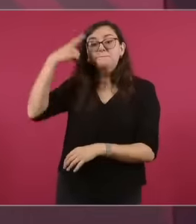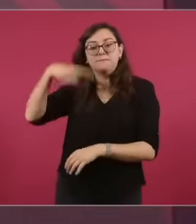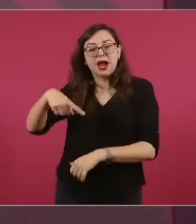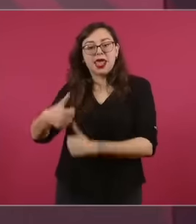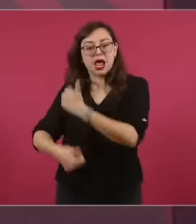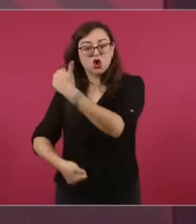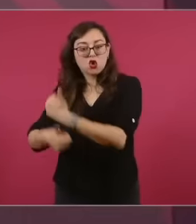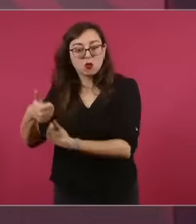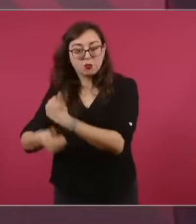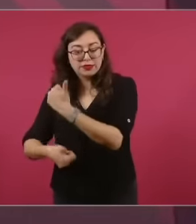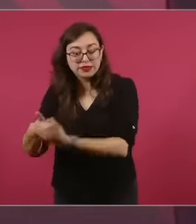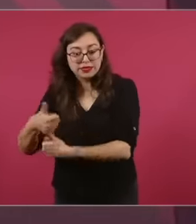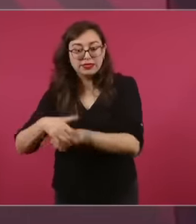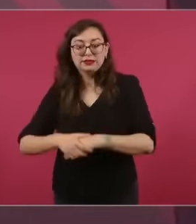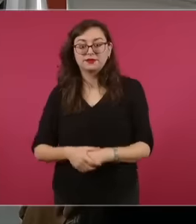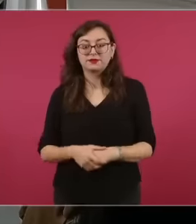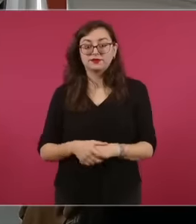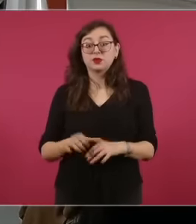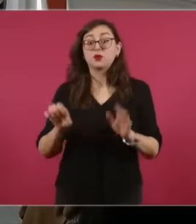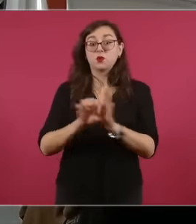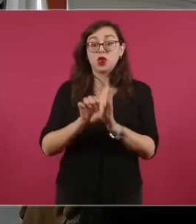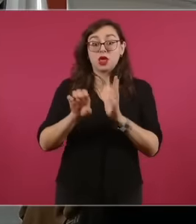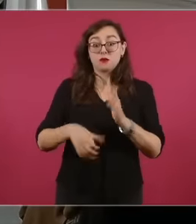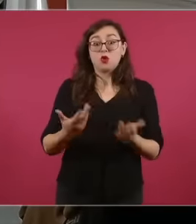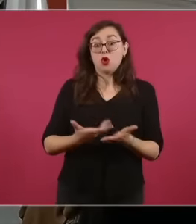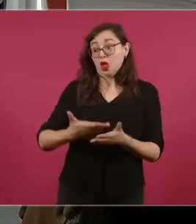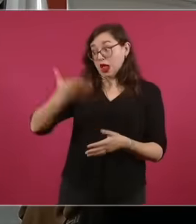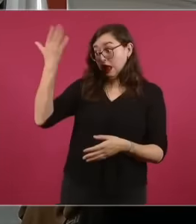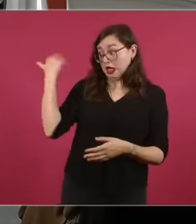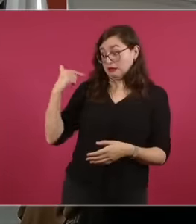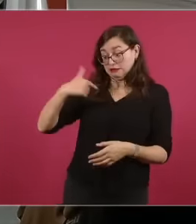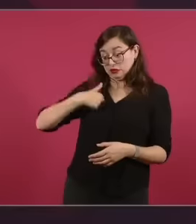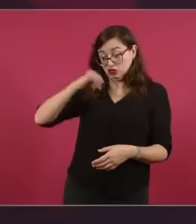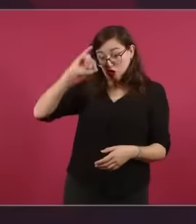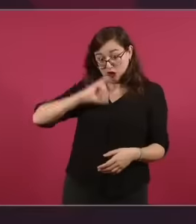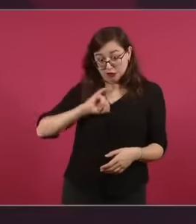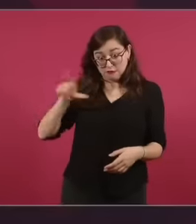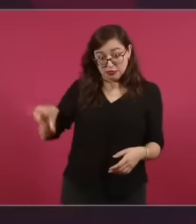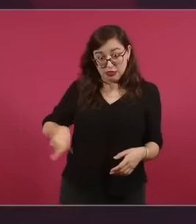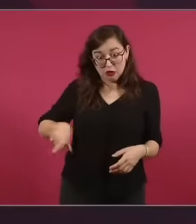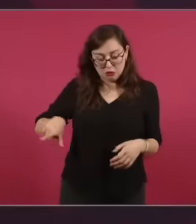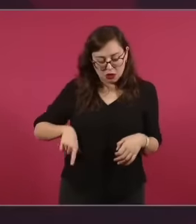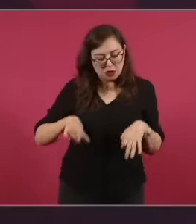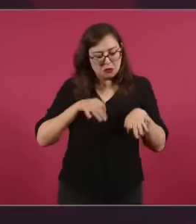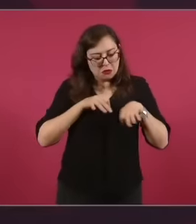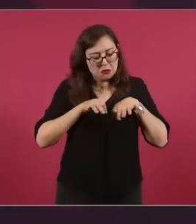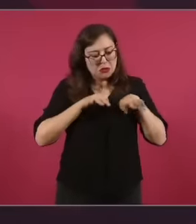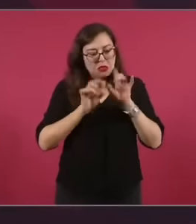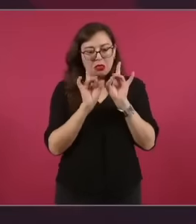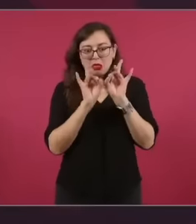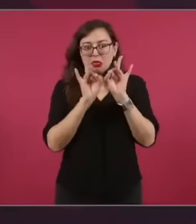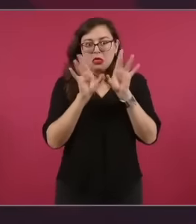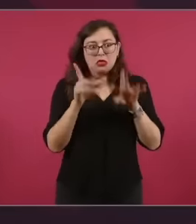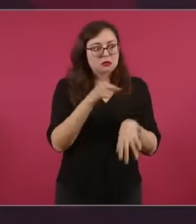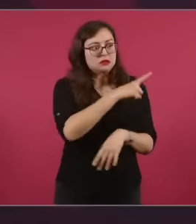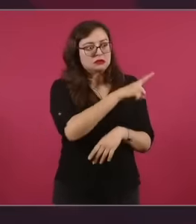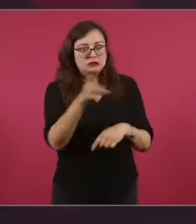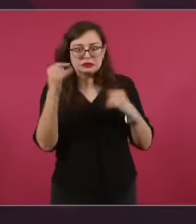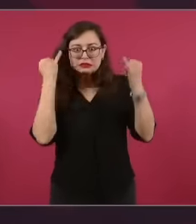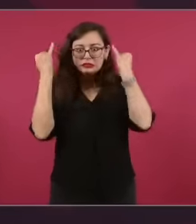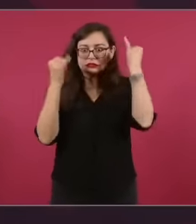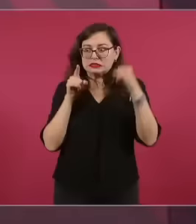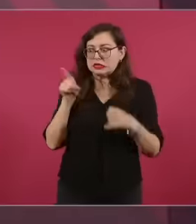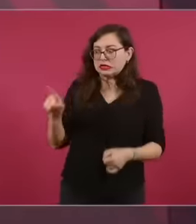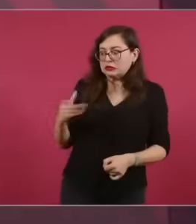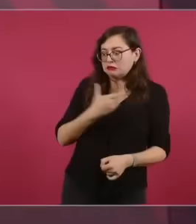tener antecedentes penales. Eso era lo que quería Fox y el presidente de la Corte